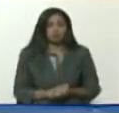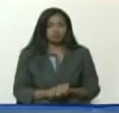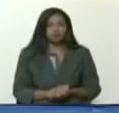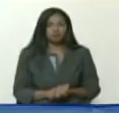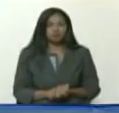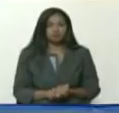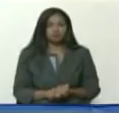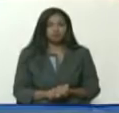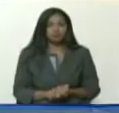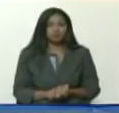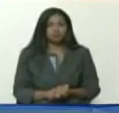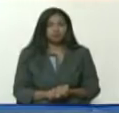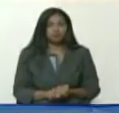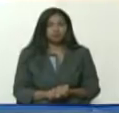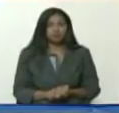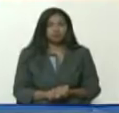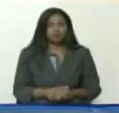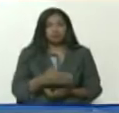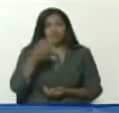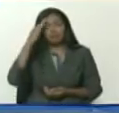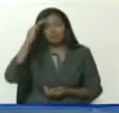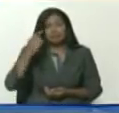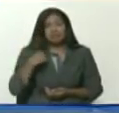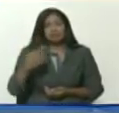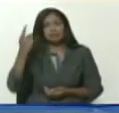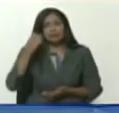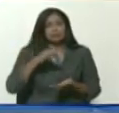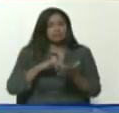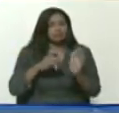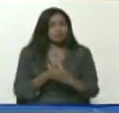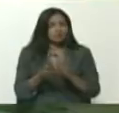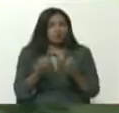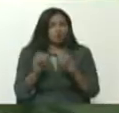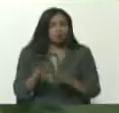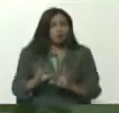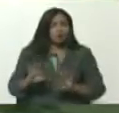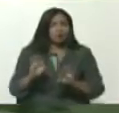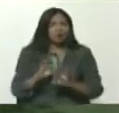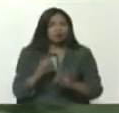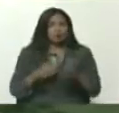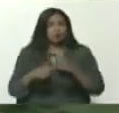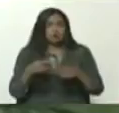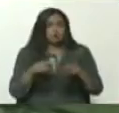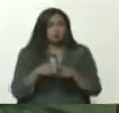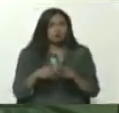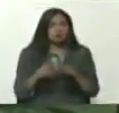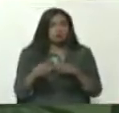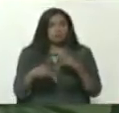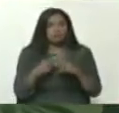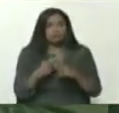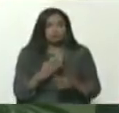Y los militares y el pueblo sabe qué significa eso. Sin renunciar a la ofensiva jamás.